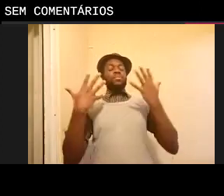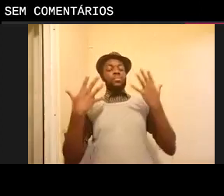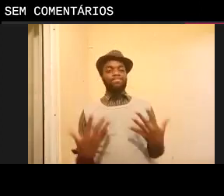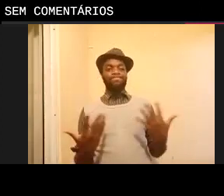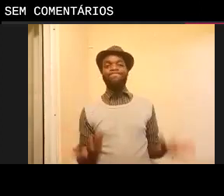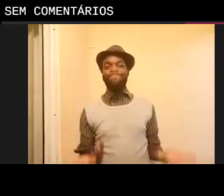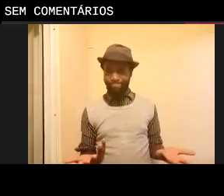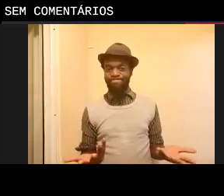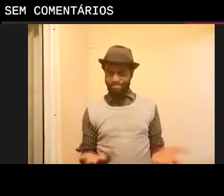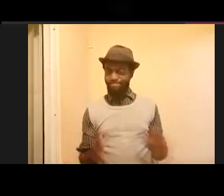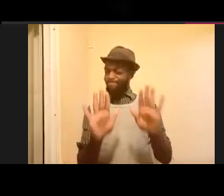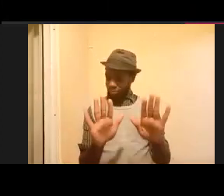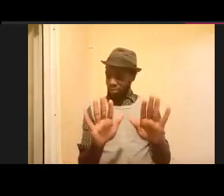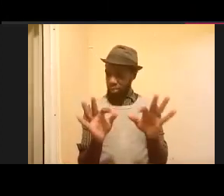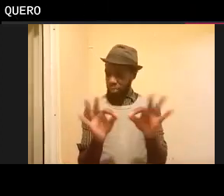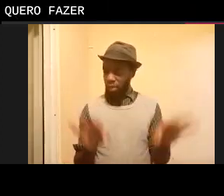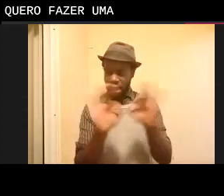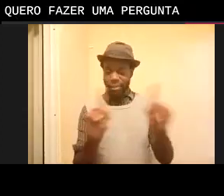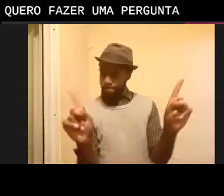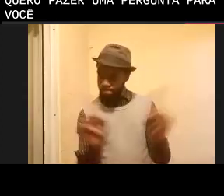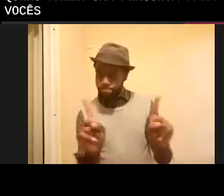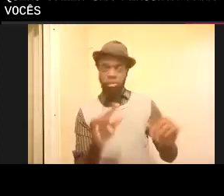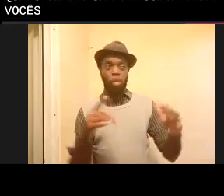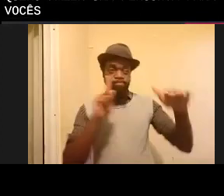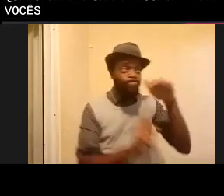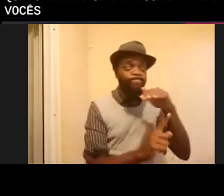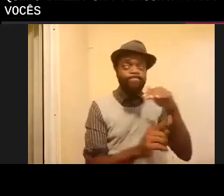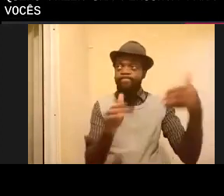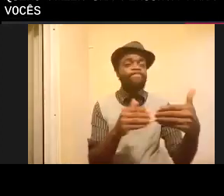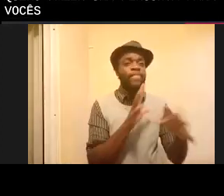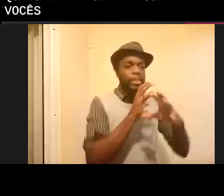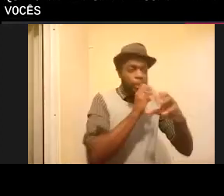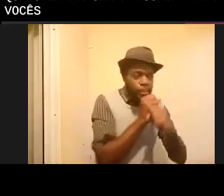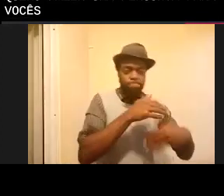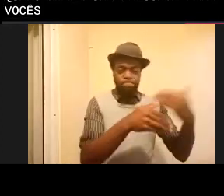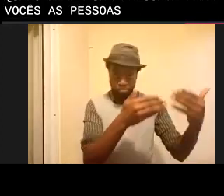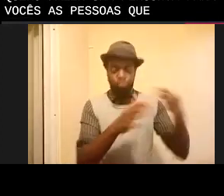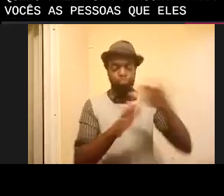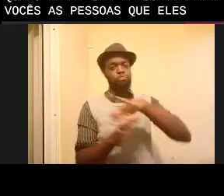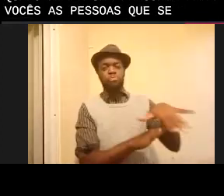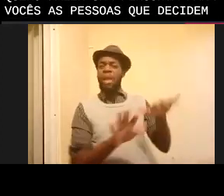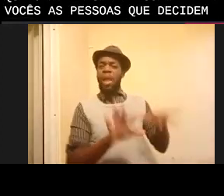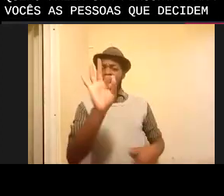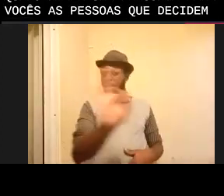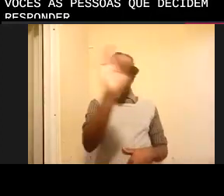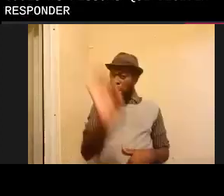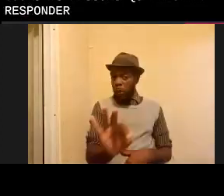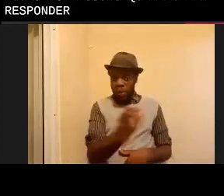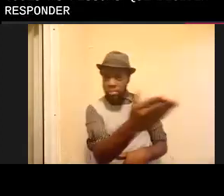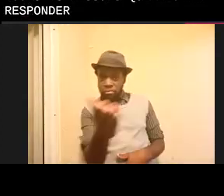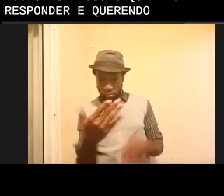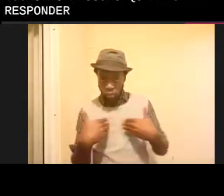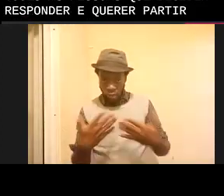quiero hacerles una pregunta para que los que deseen contestar, ¿verdad? Y que nos quieran compartir su